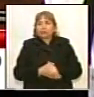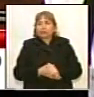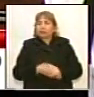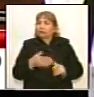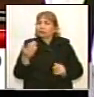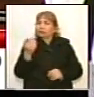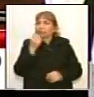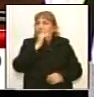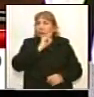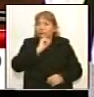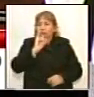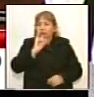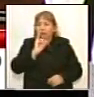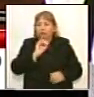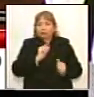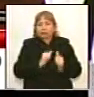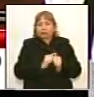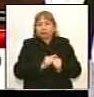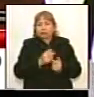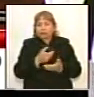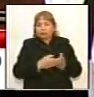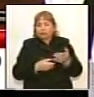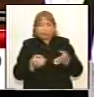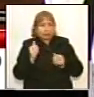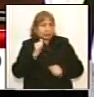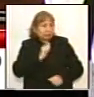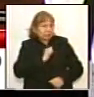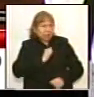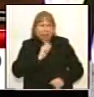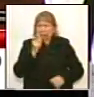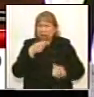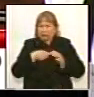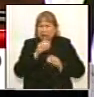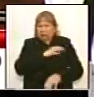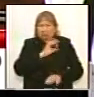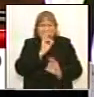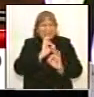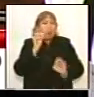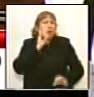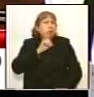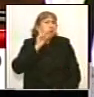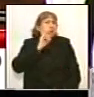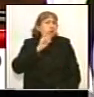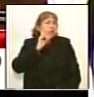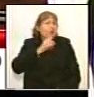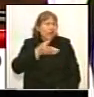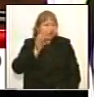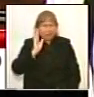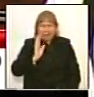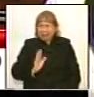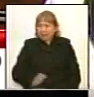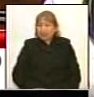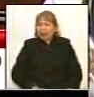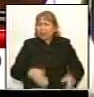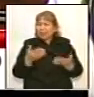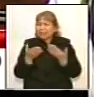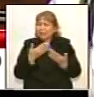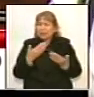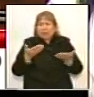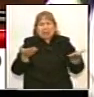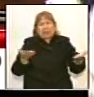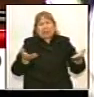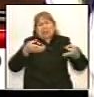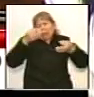pseudoizquierda, en el sentido de que esto tiene nombre propio, va a favorecer a alguien. Mentira. Todos son mentiras, presidente. Aquí simplemente estamos